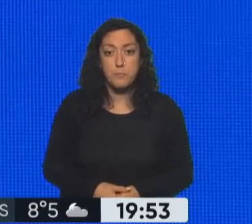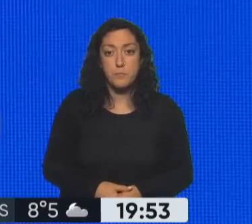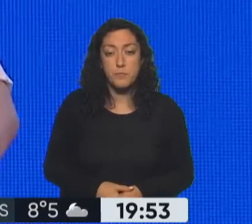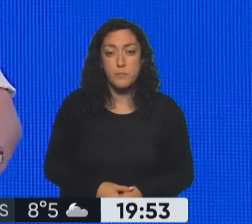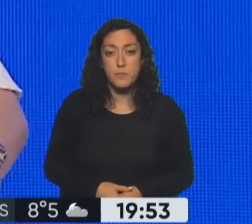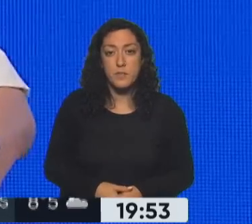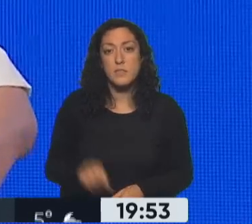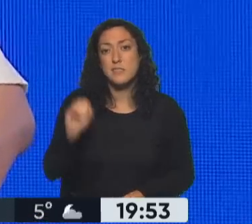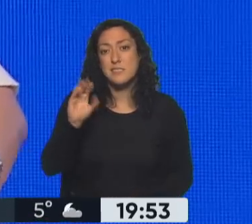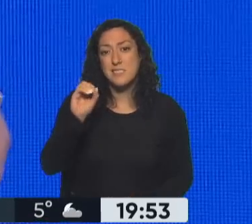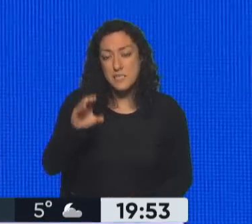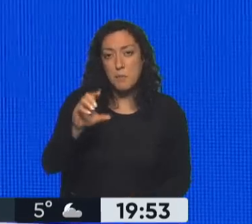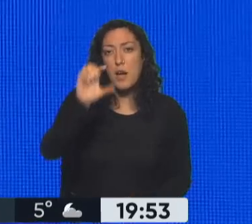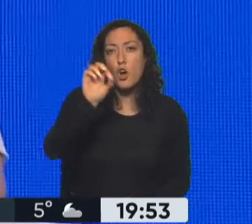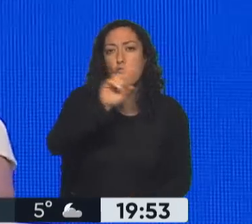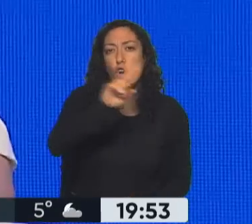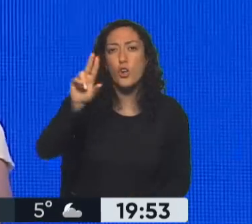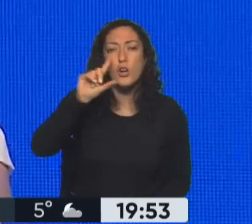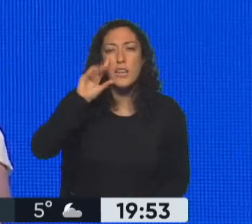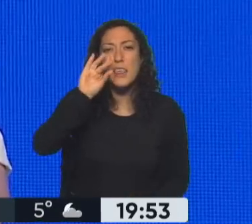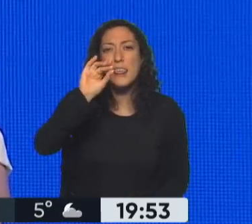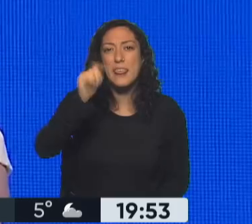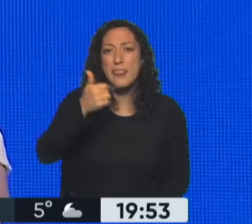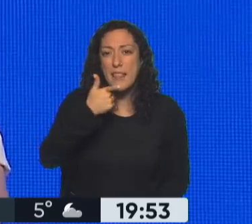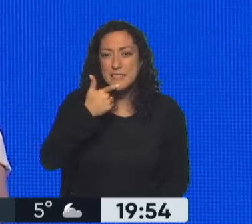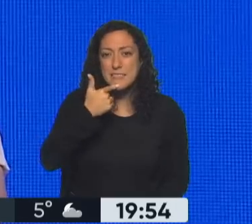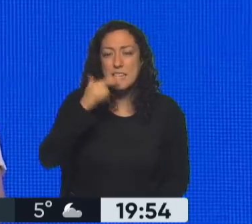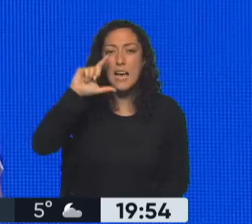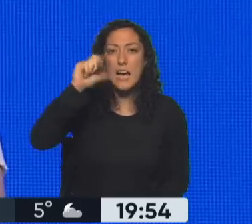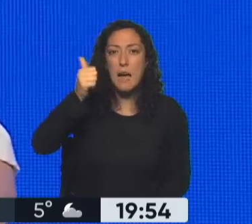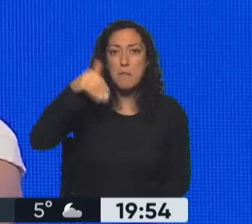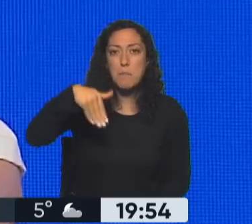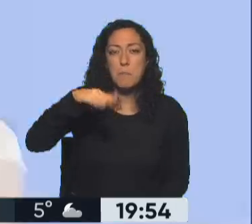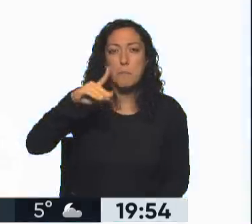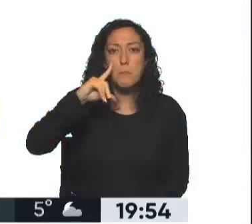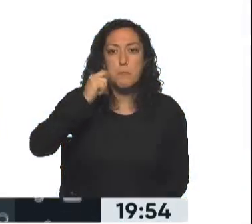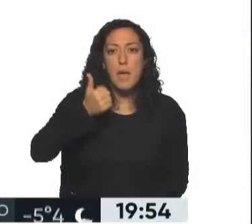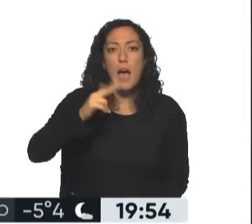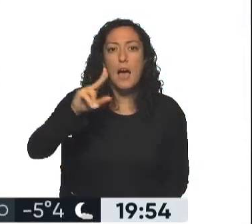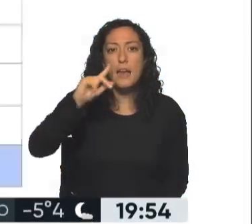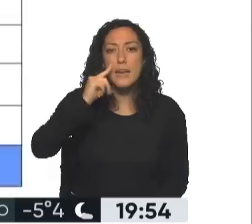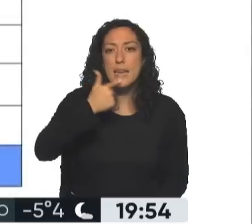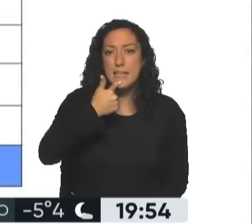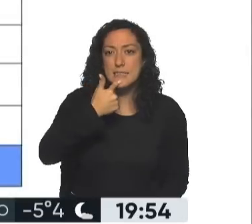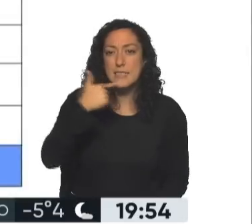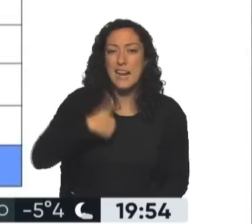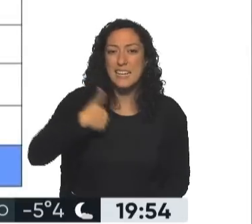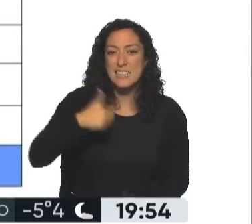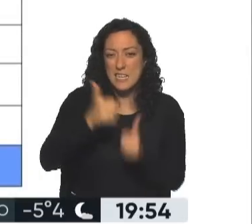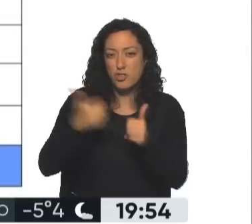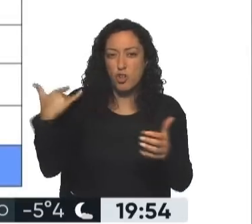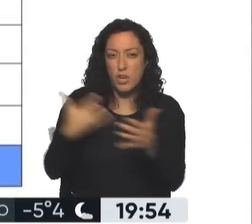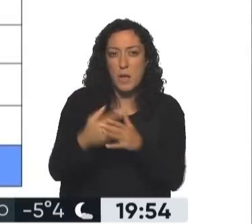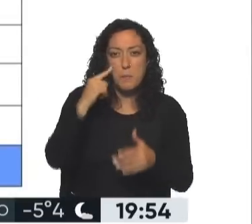lo que se ha denominado corridas cambiarias. Por favor, en la siguiente. Esta es la historia de las corridas cambiarias en la República Argentina